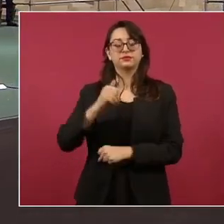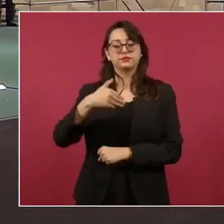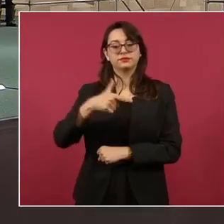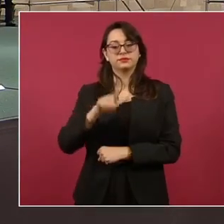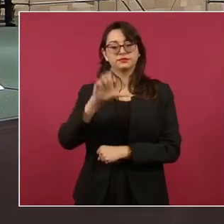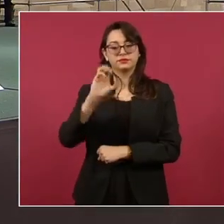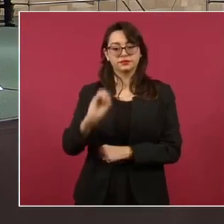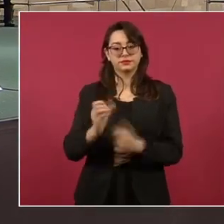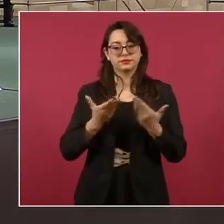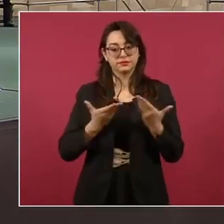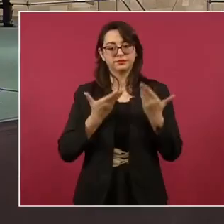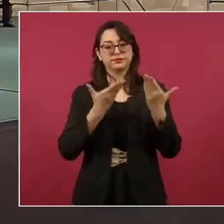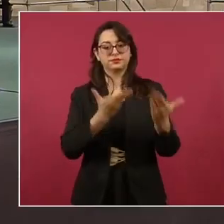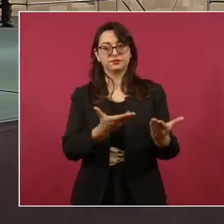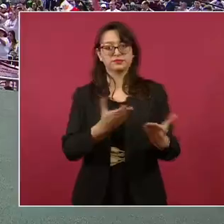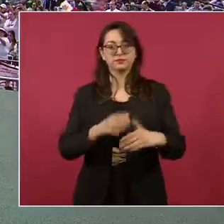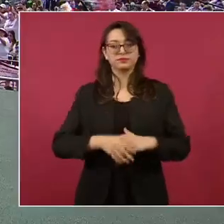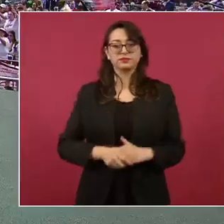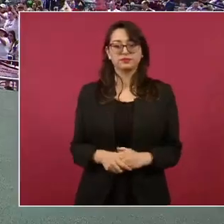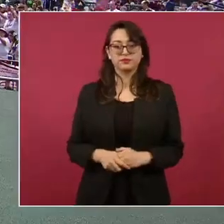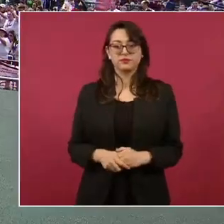Andrés Manuel López Obrador.